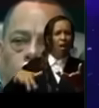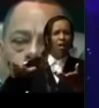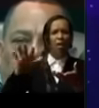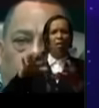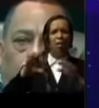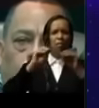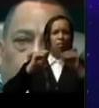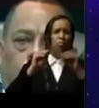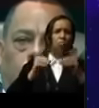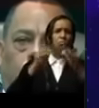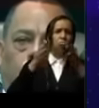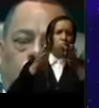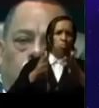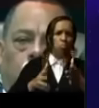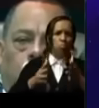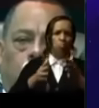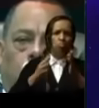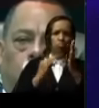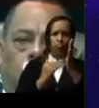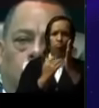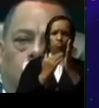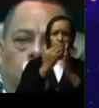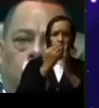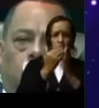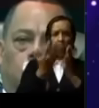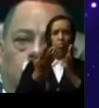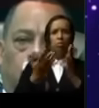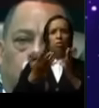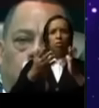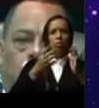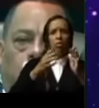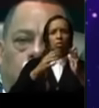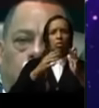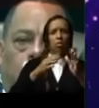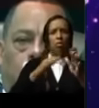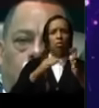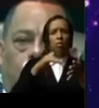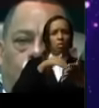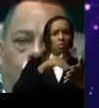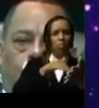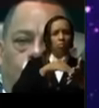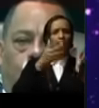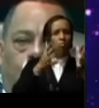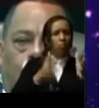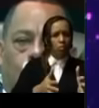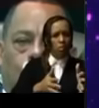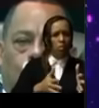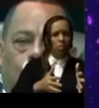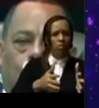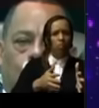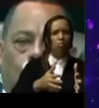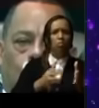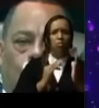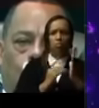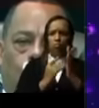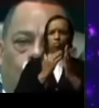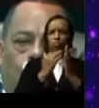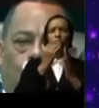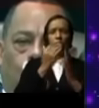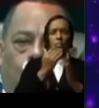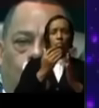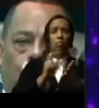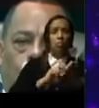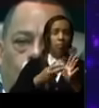ellos han considerado que pueden contar con el aval para que este Distrito se disponga nosotros estamos